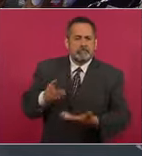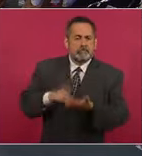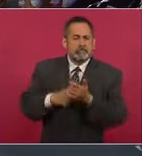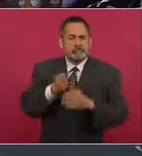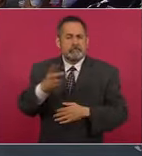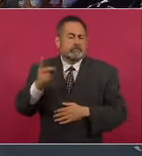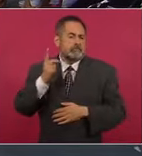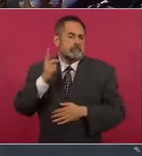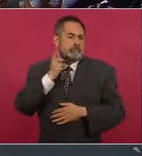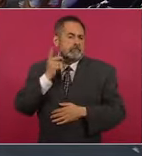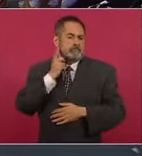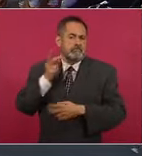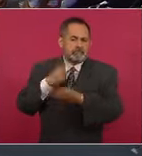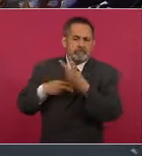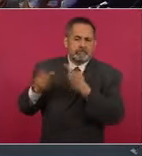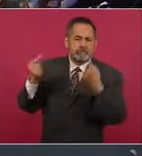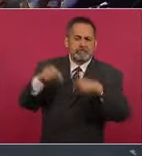legisladores.